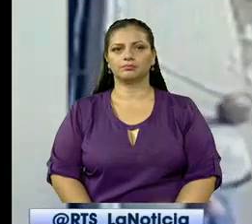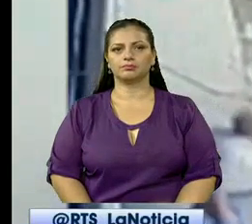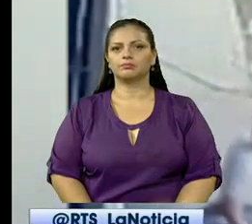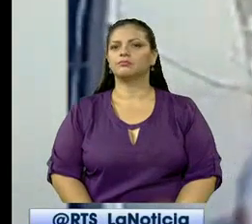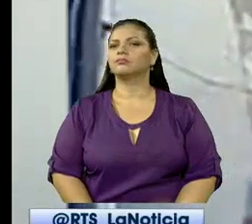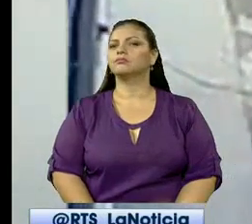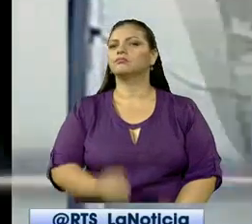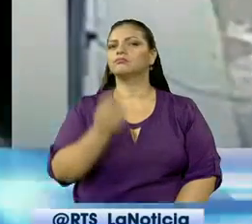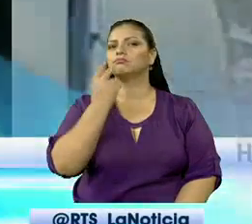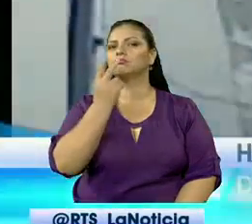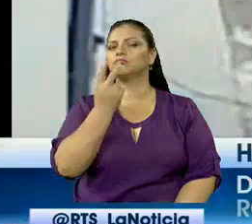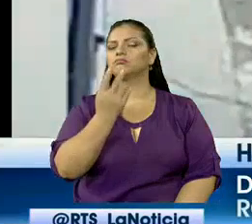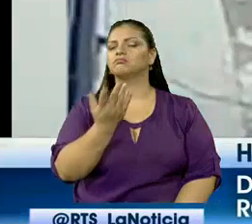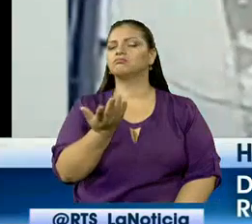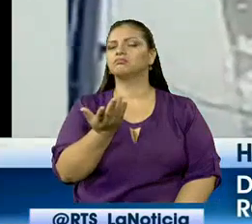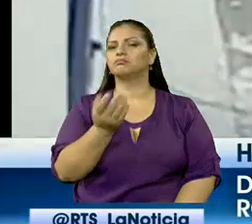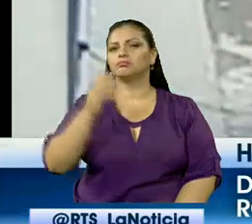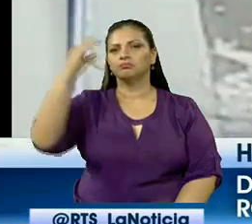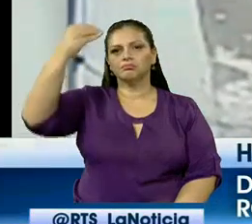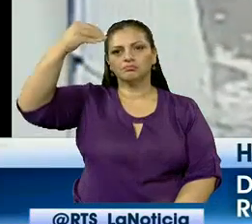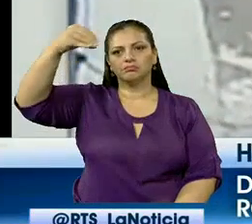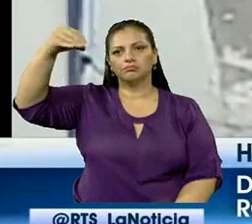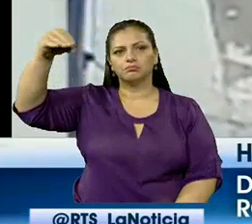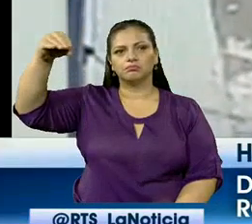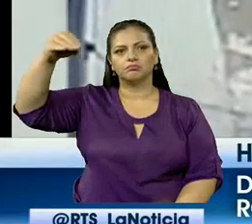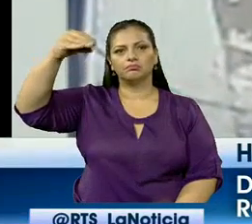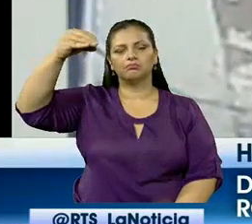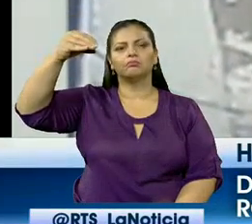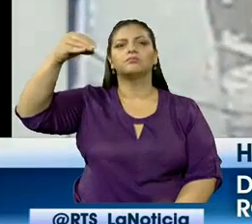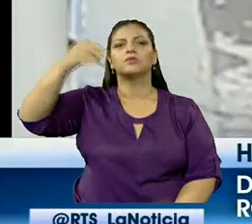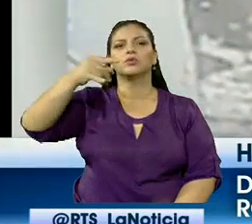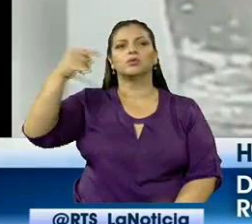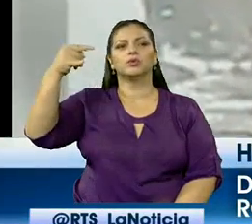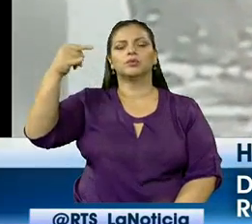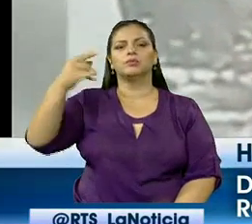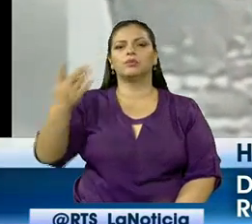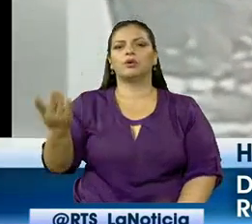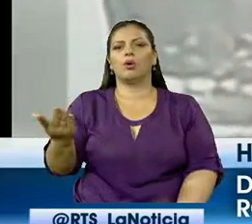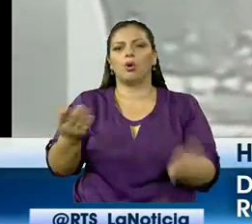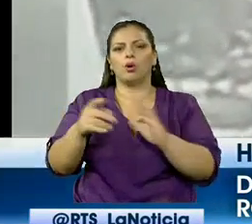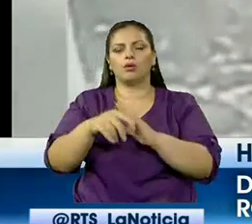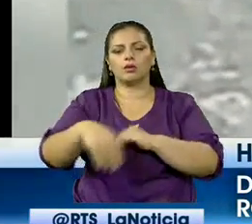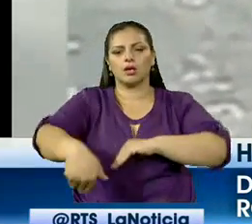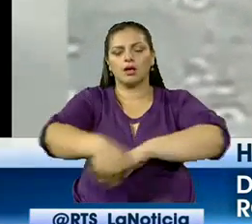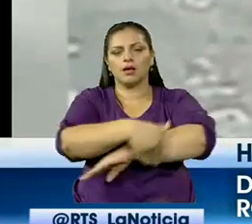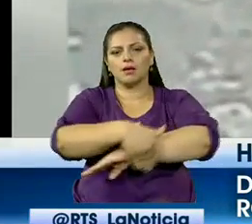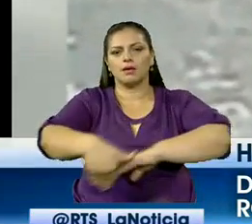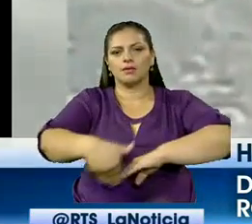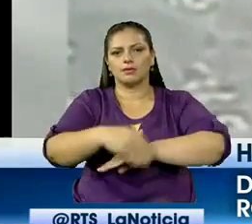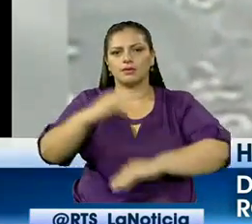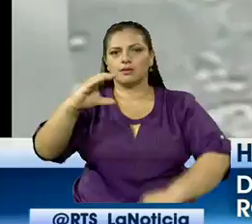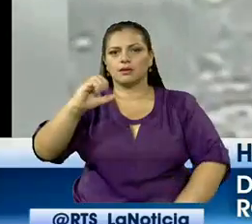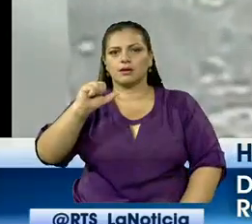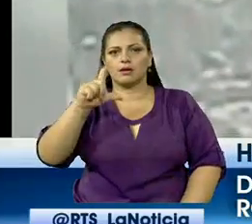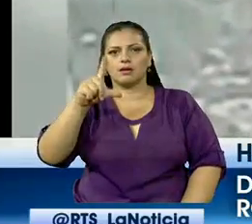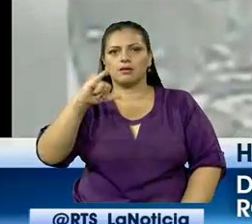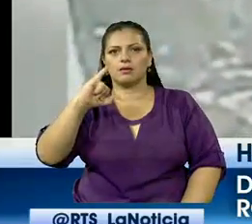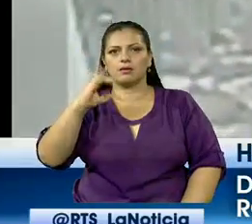Estas imágenes fueron captadas por una de las cámaras de seguridad de un local ubicado en las calles Calicuchima y